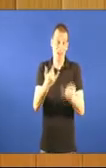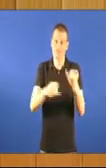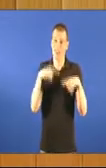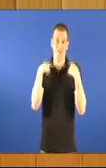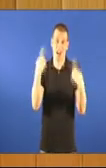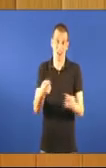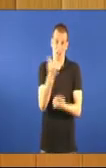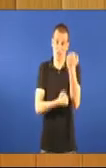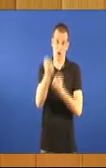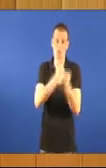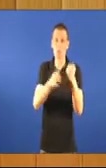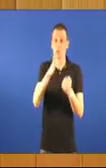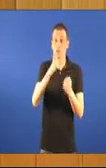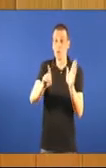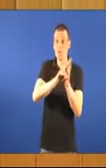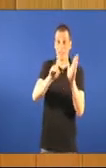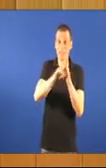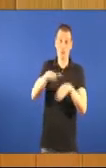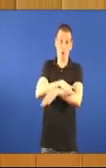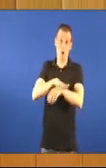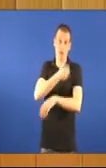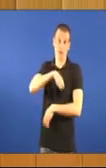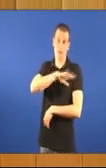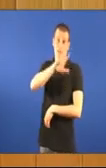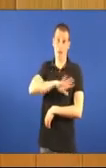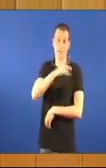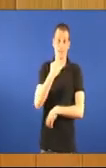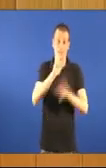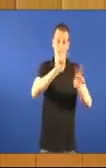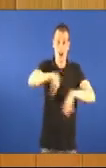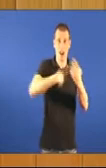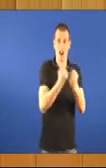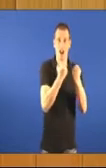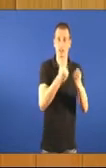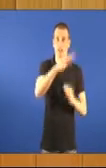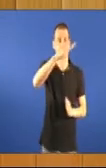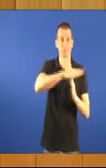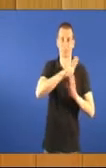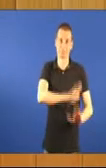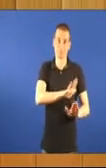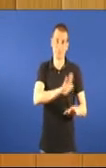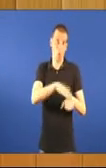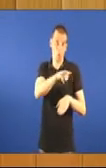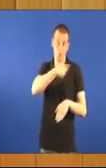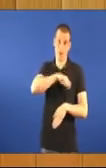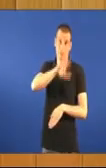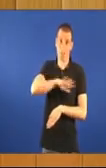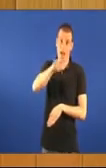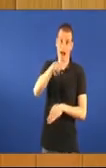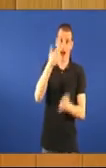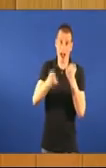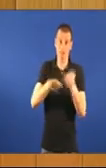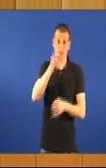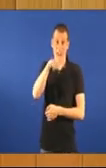un decreto do goberno español que decretou a paralización das enerxías renováveis. Por iso, señor Feijóo, por cousas como estas,